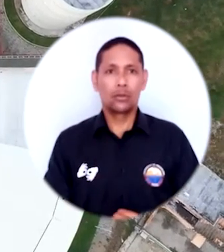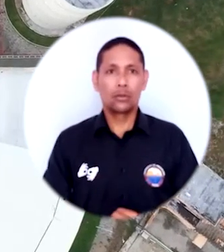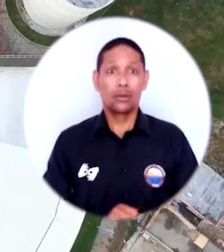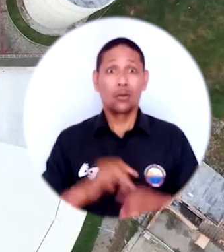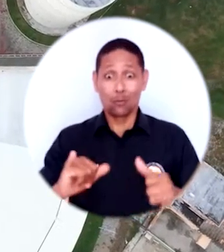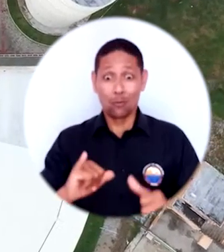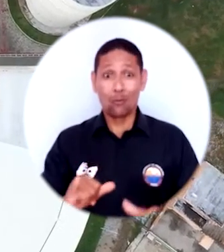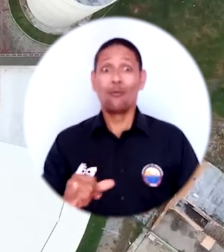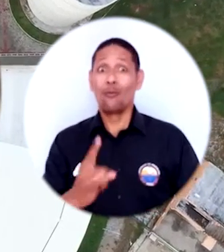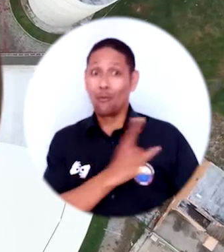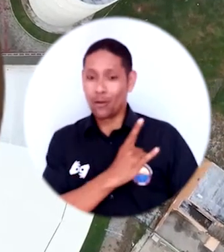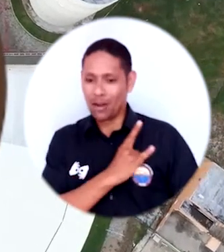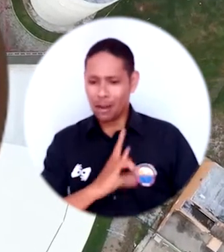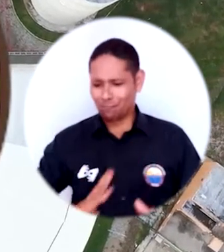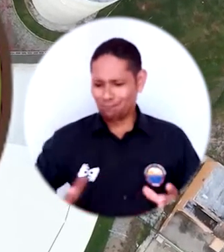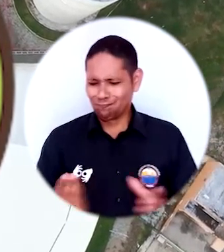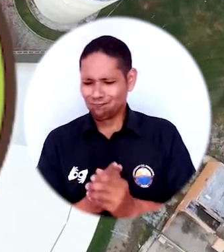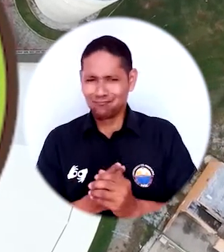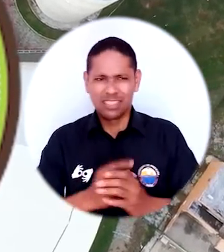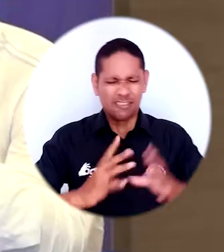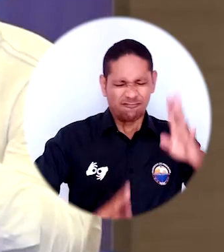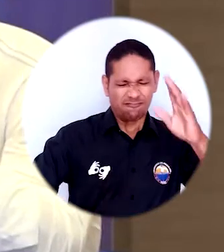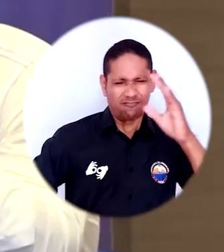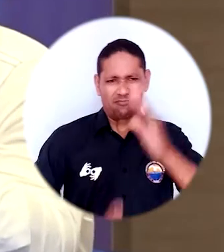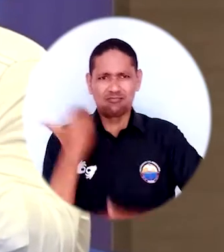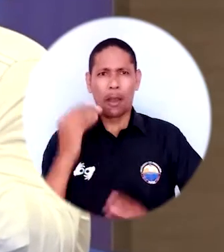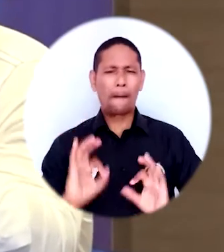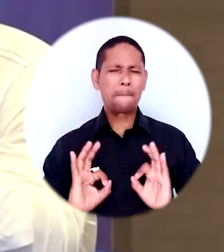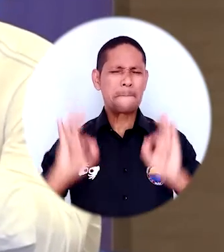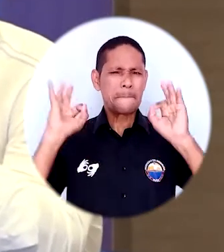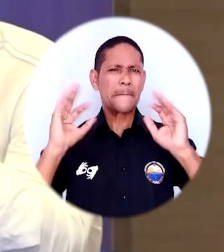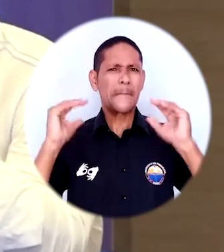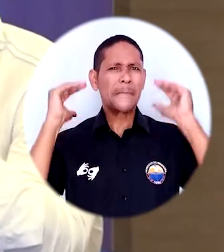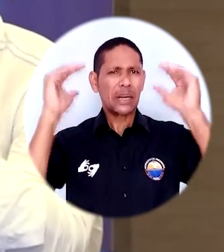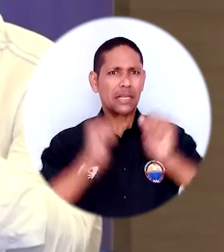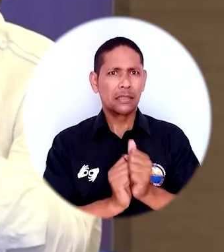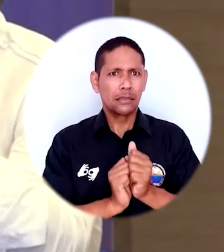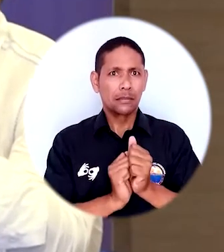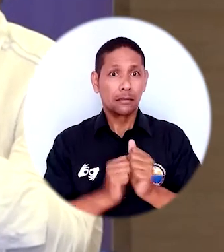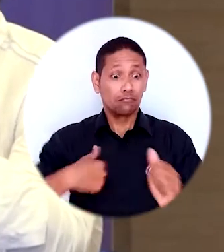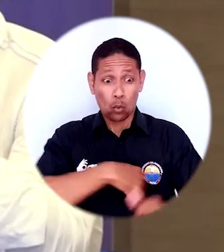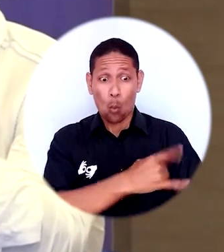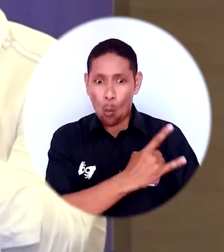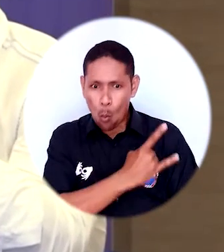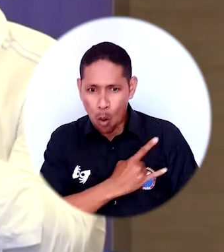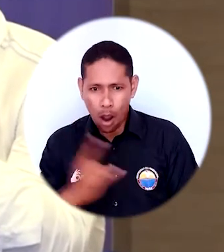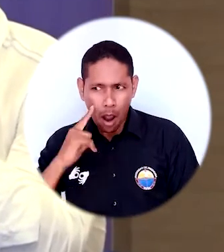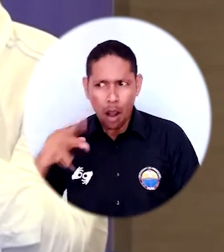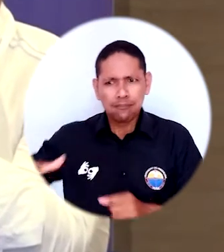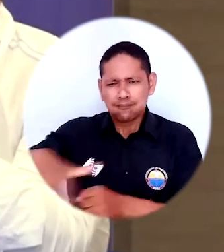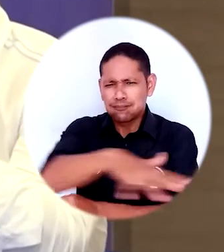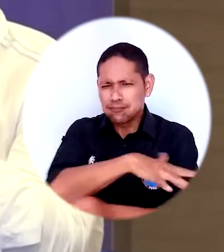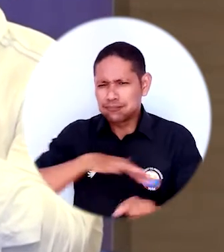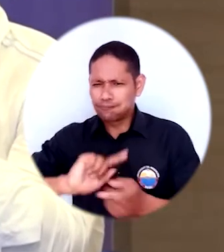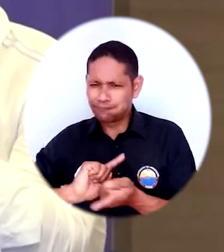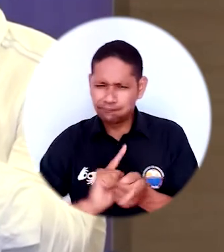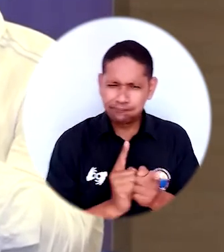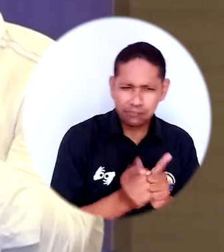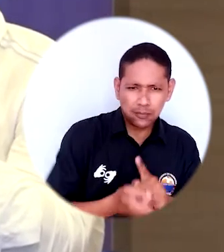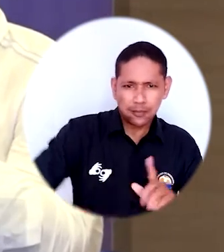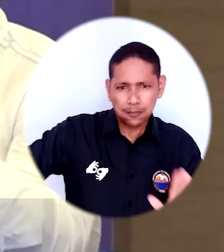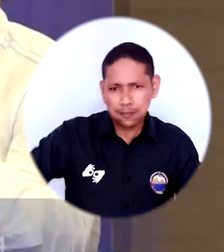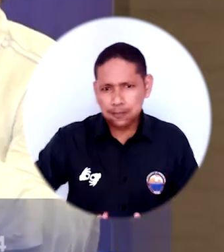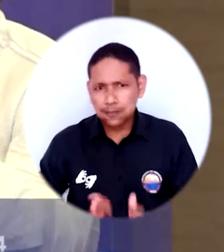aún más incluyente e innovadora. Una universidad comprometida con la transformación positiva de nuestro entorno y del